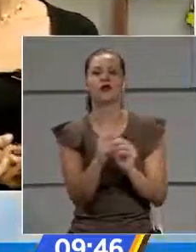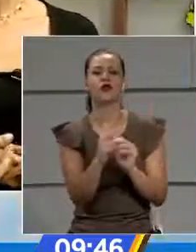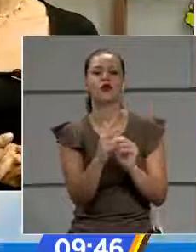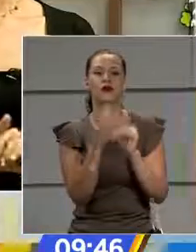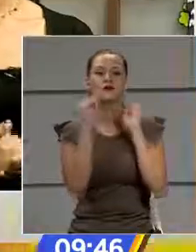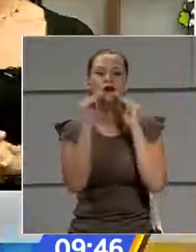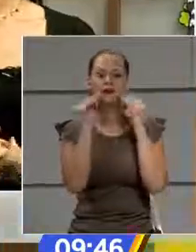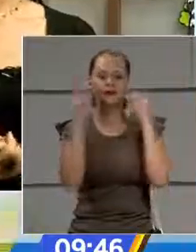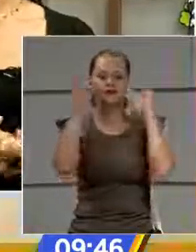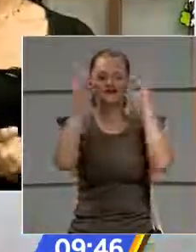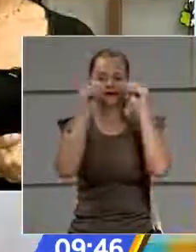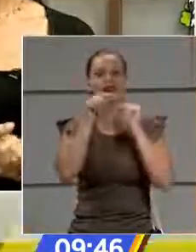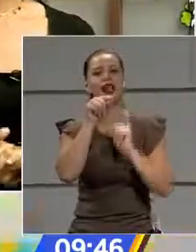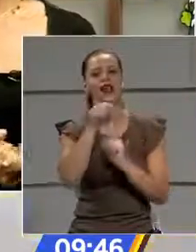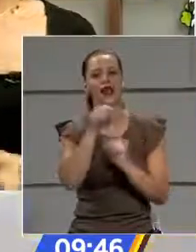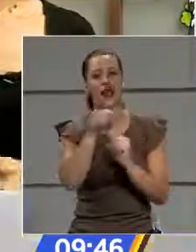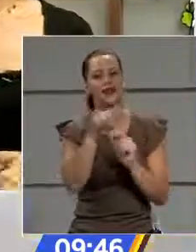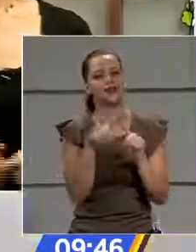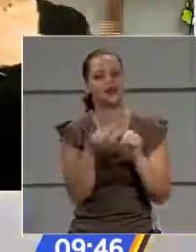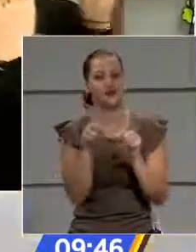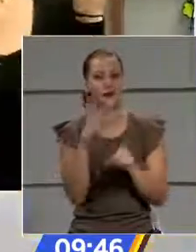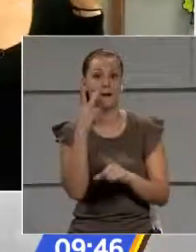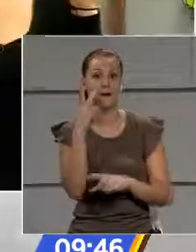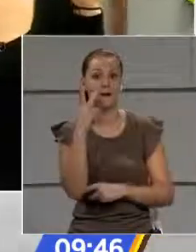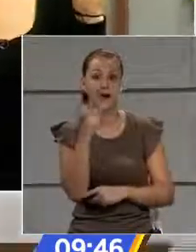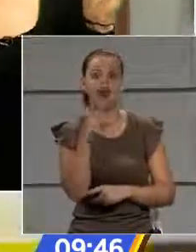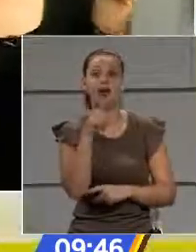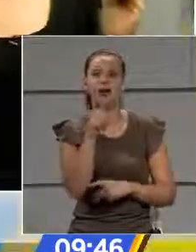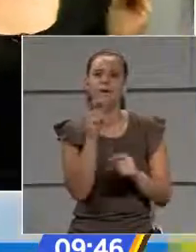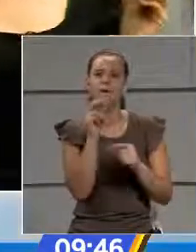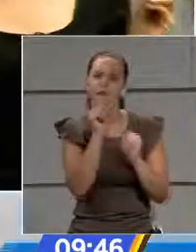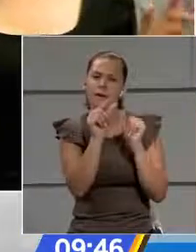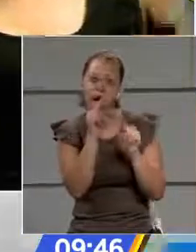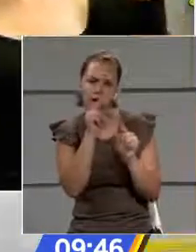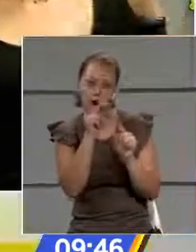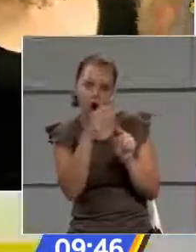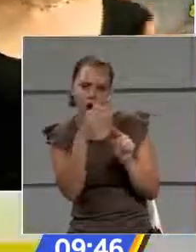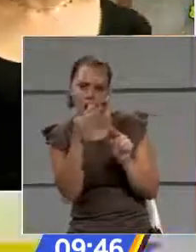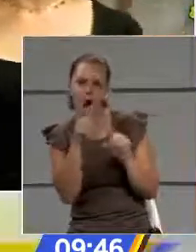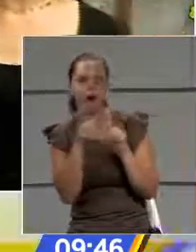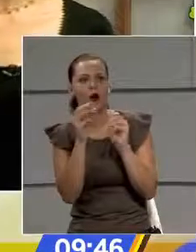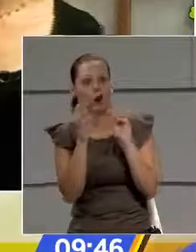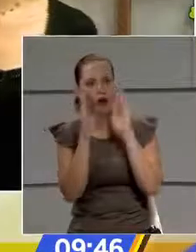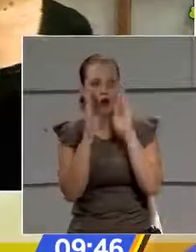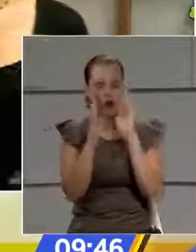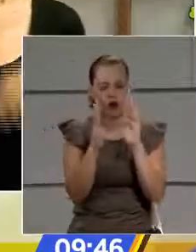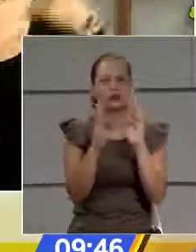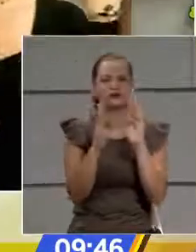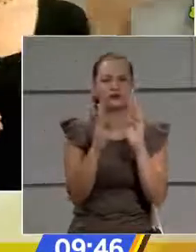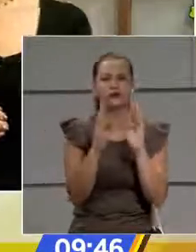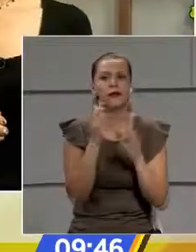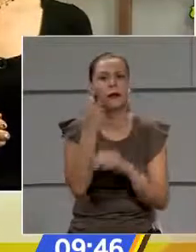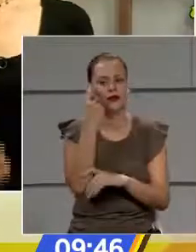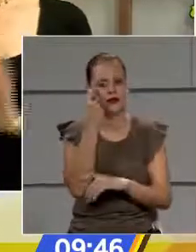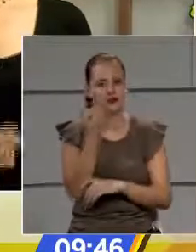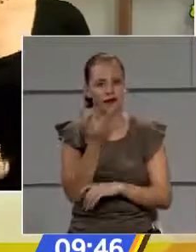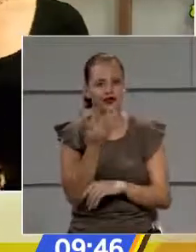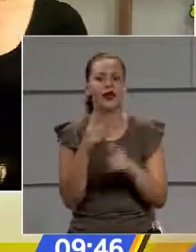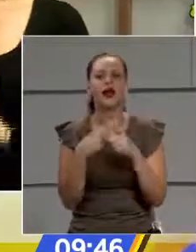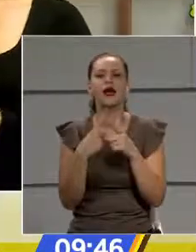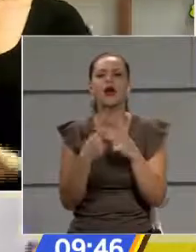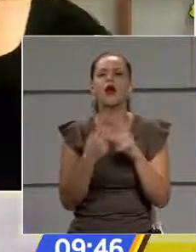los ojitos. Exactamente, muy bien. Vean, niños y niñas, que son pequeños detalles, pero hay que estar muy atentos y atentas. Poniendo mucha atención.